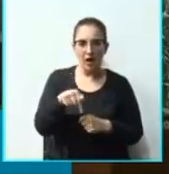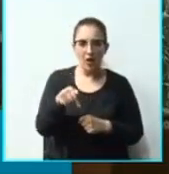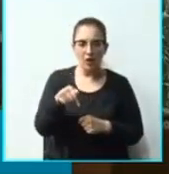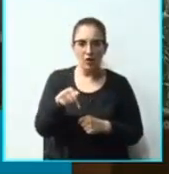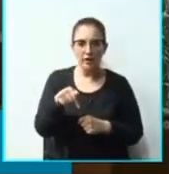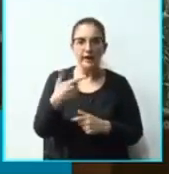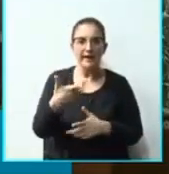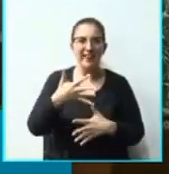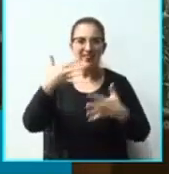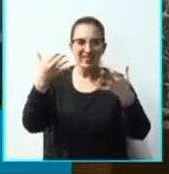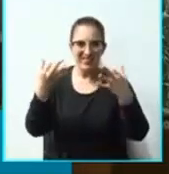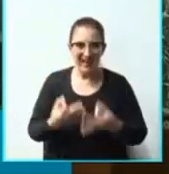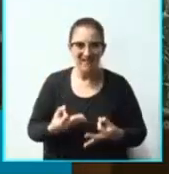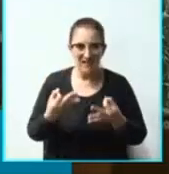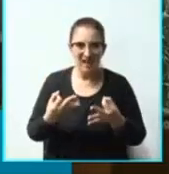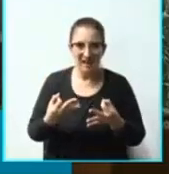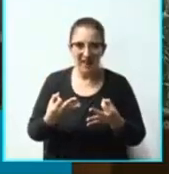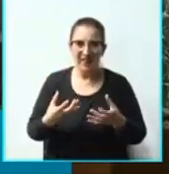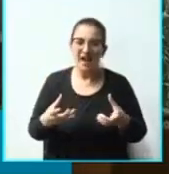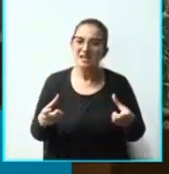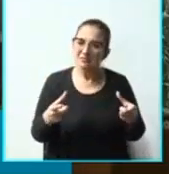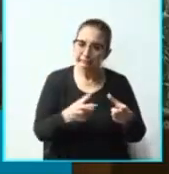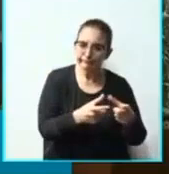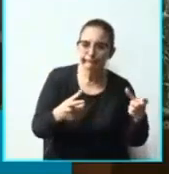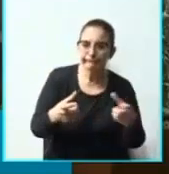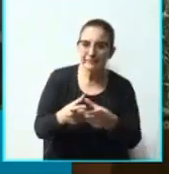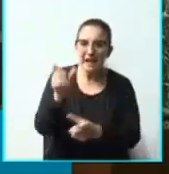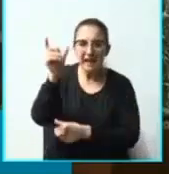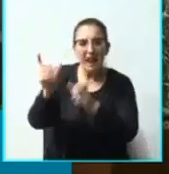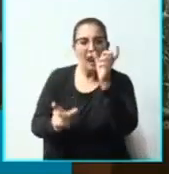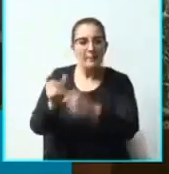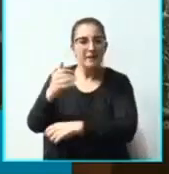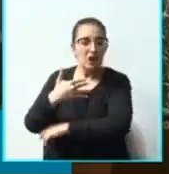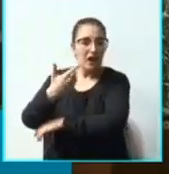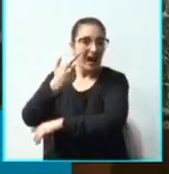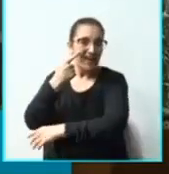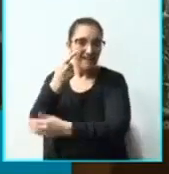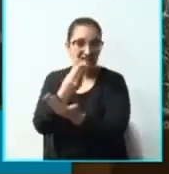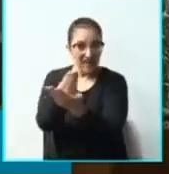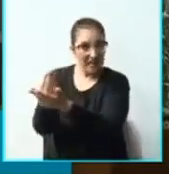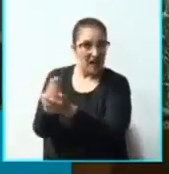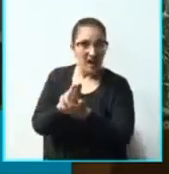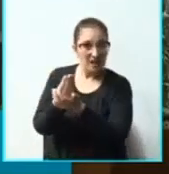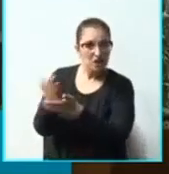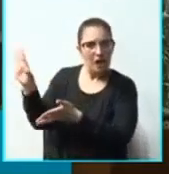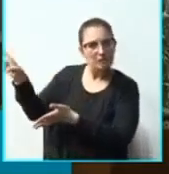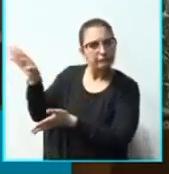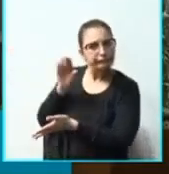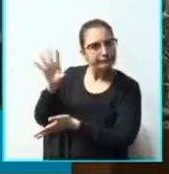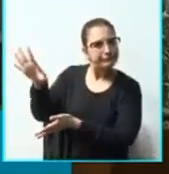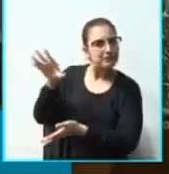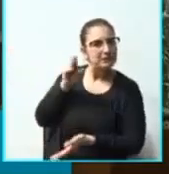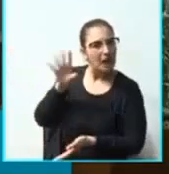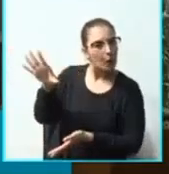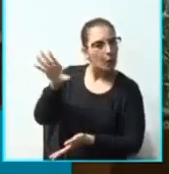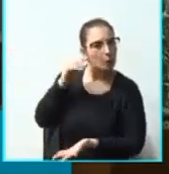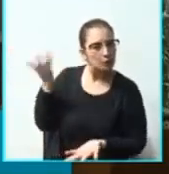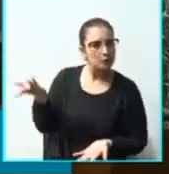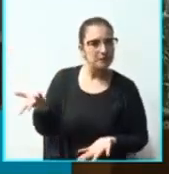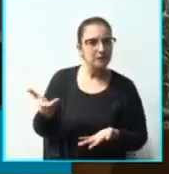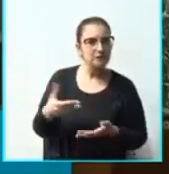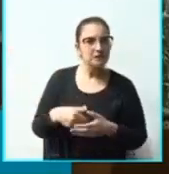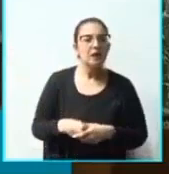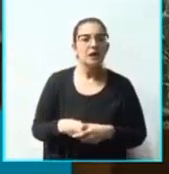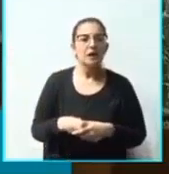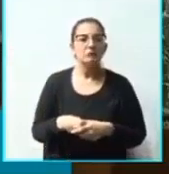verdaderamente haya instancias donde se escuche verdaderamente a los vecinos, a todos aquellos que tengan